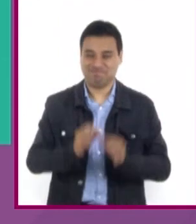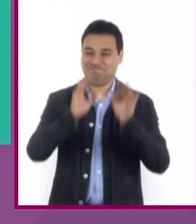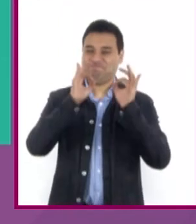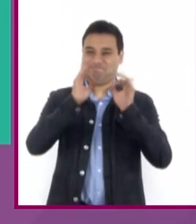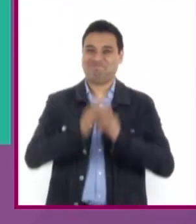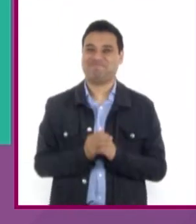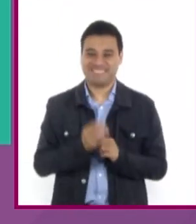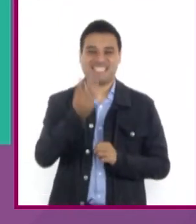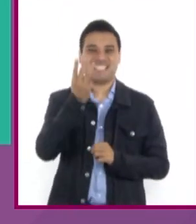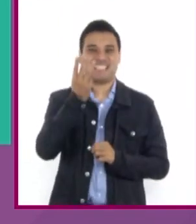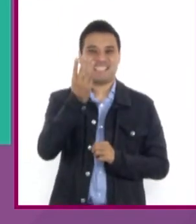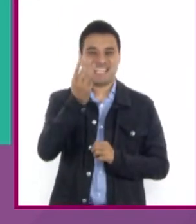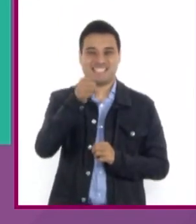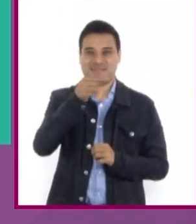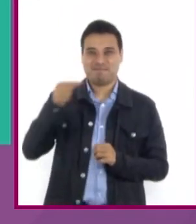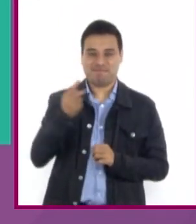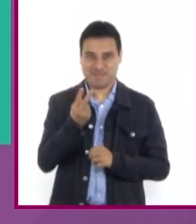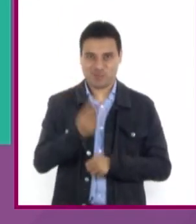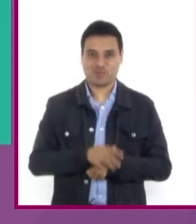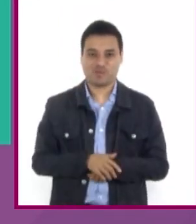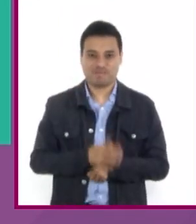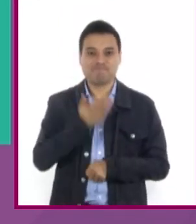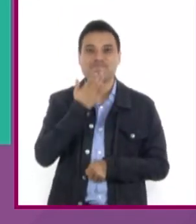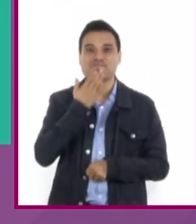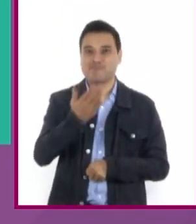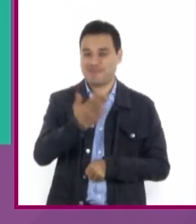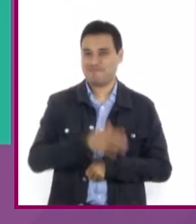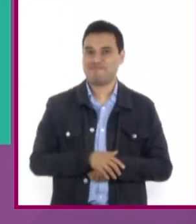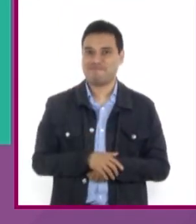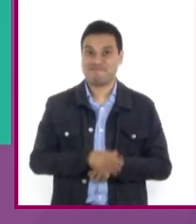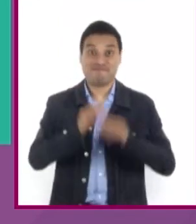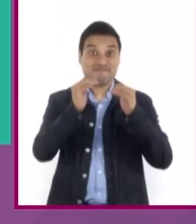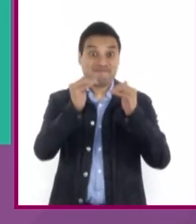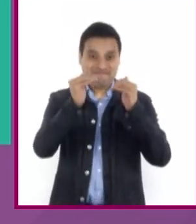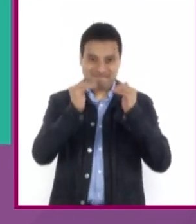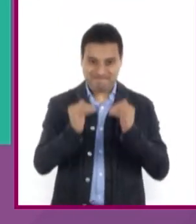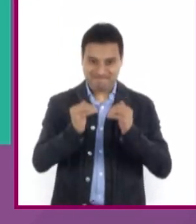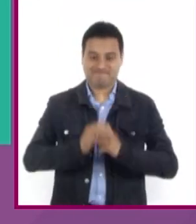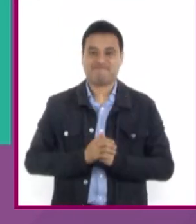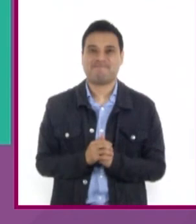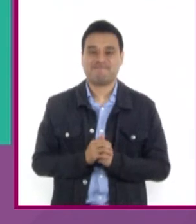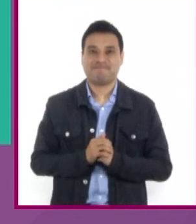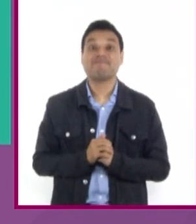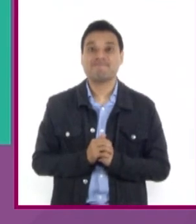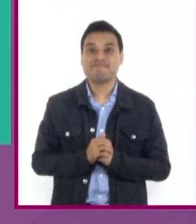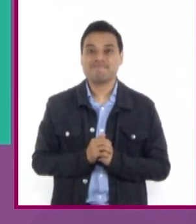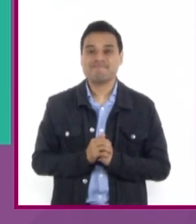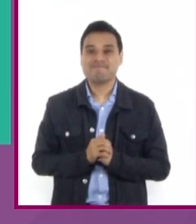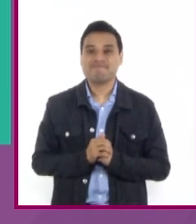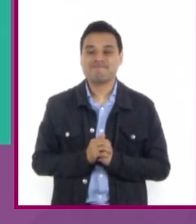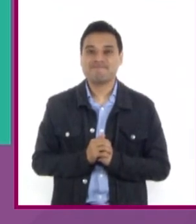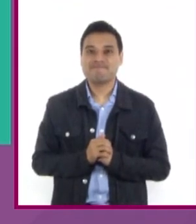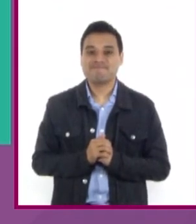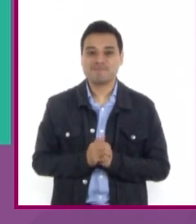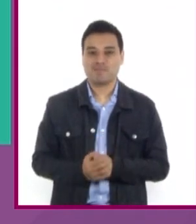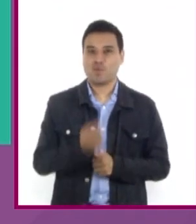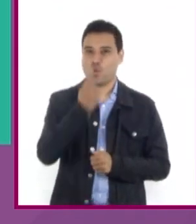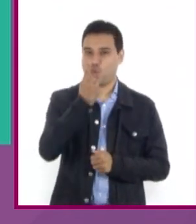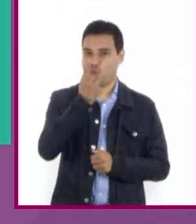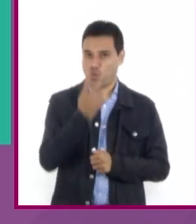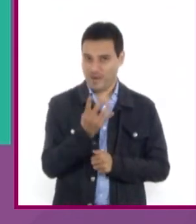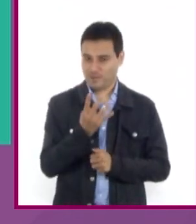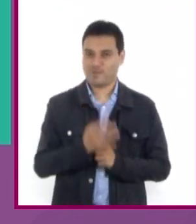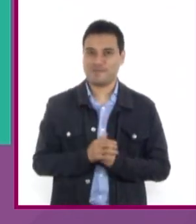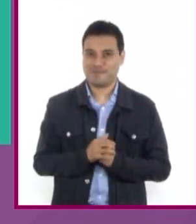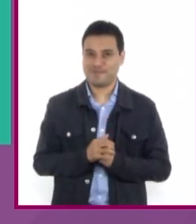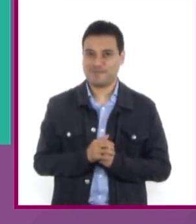Correcto, 3/2. Vamos muy bien. Pasemos a la fracción que sigue, en este caso,